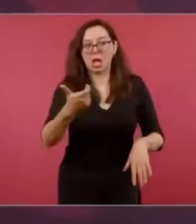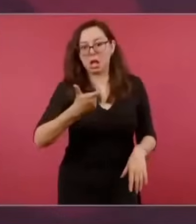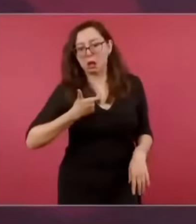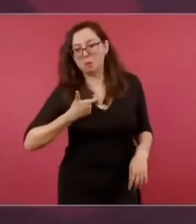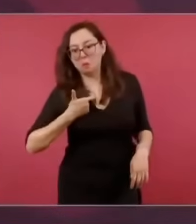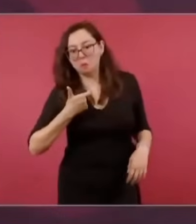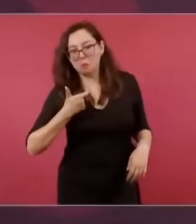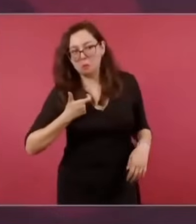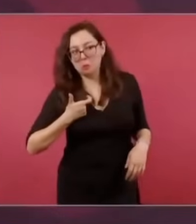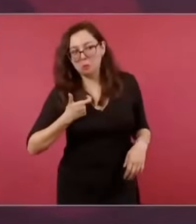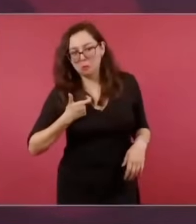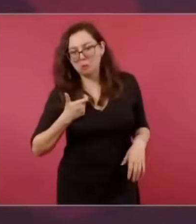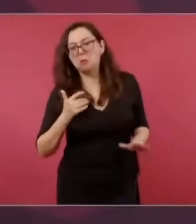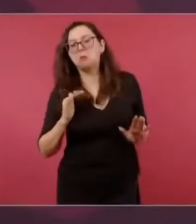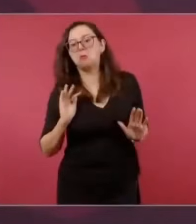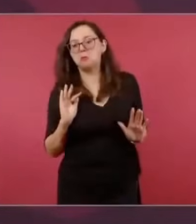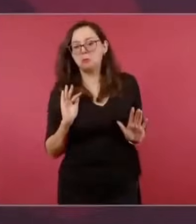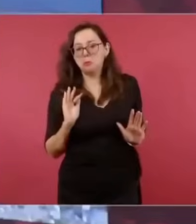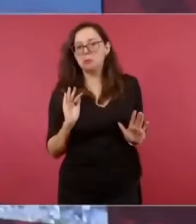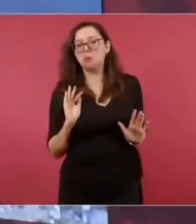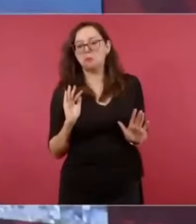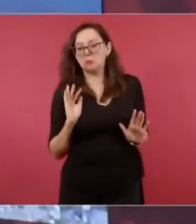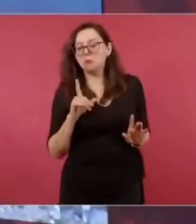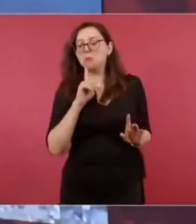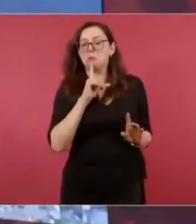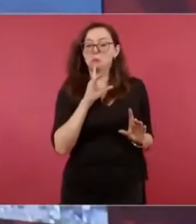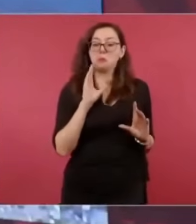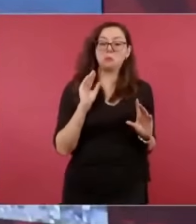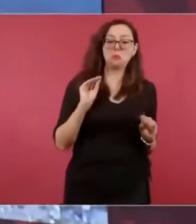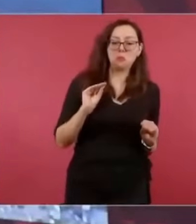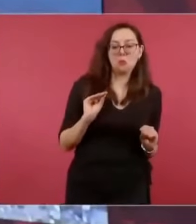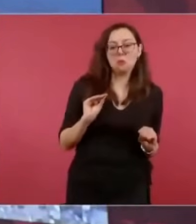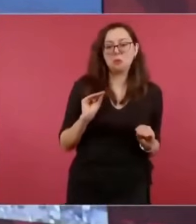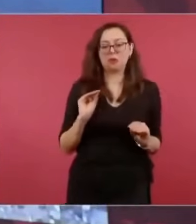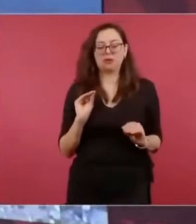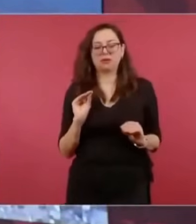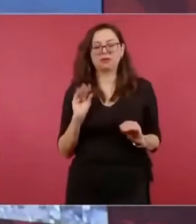supuestamente independientes de la llamada sociedad civil.